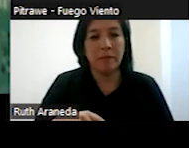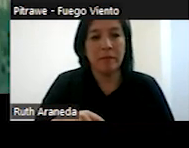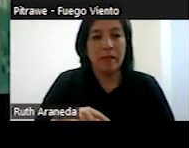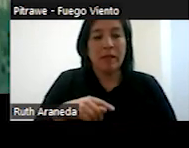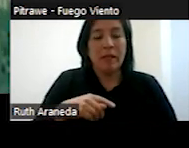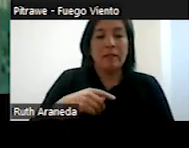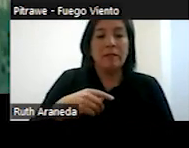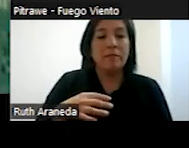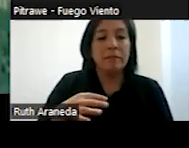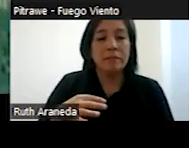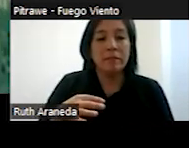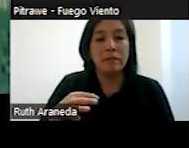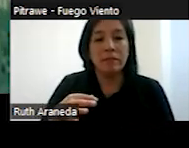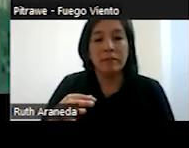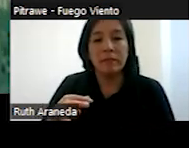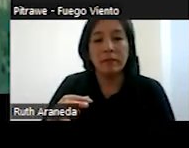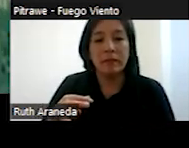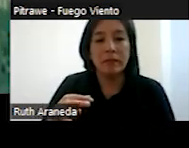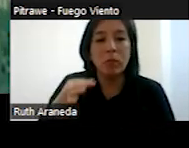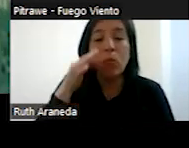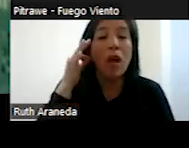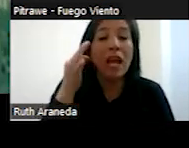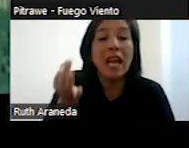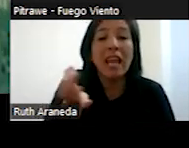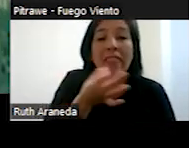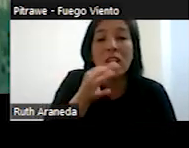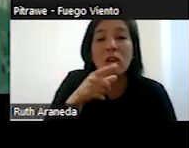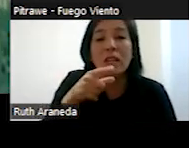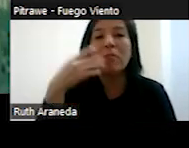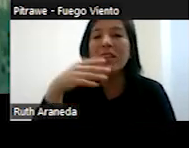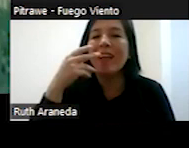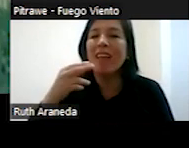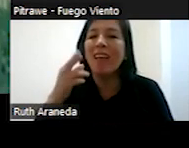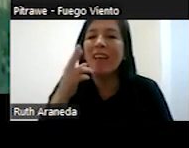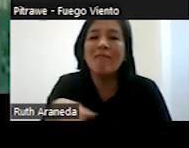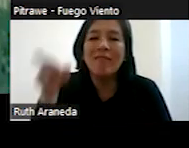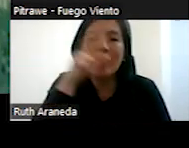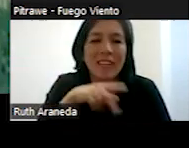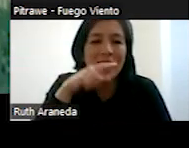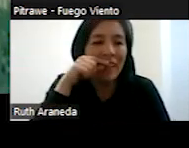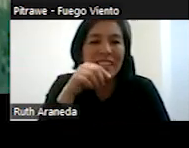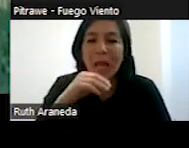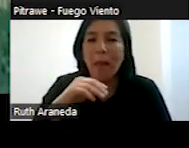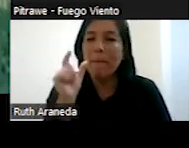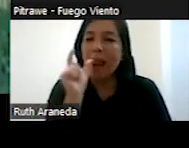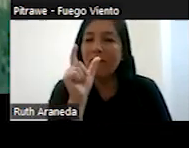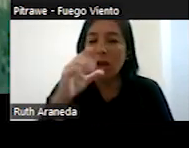que creo que hay que hacer una revisión de la definición de conchal, en la que